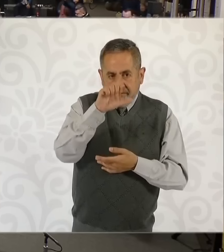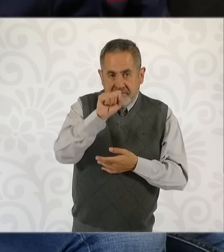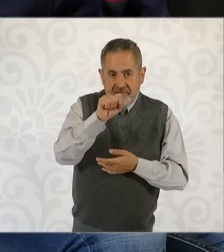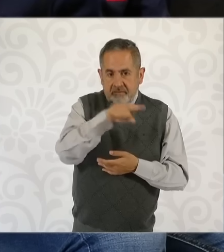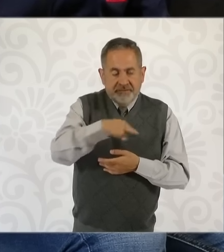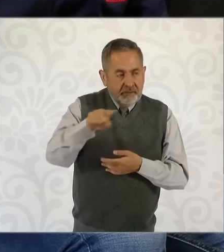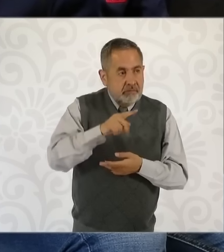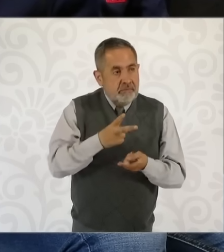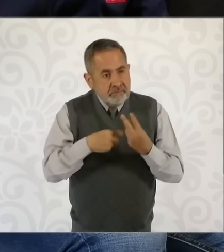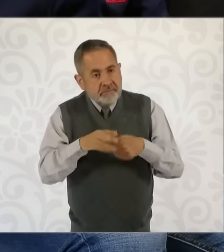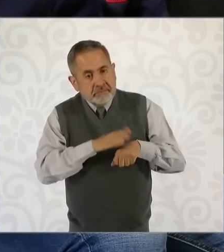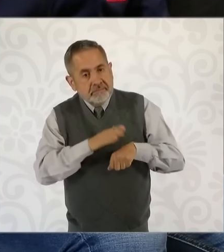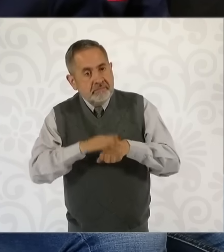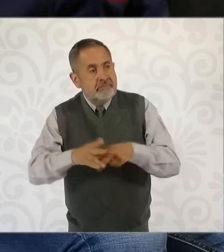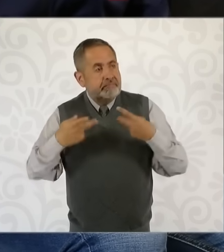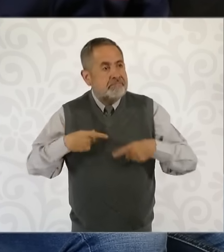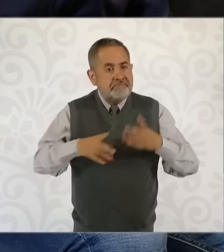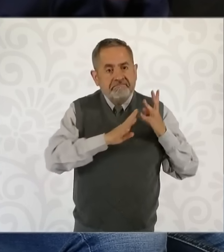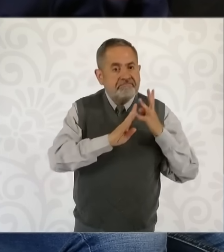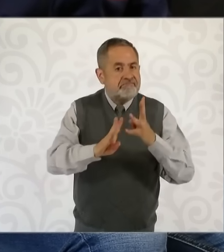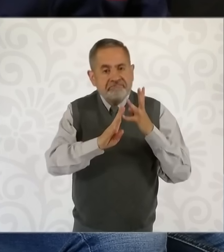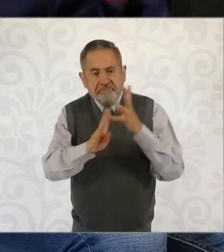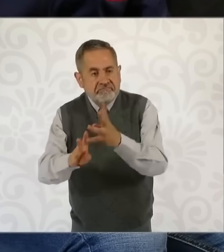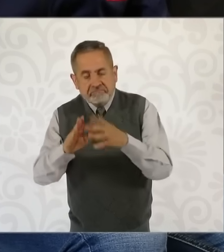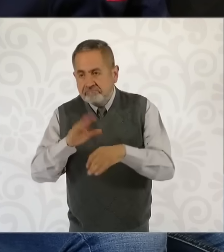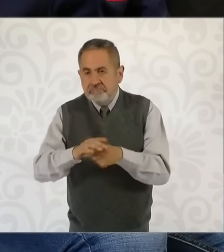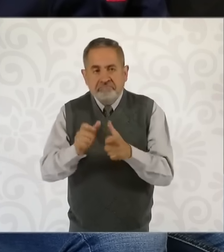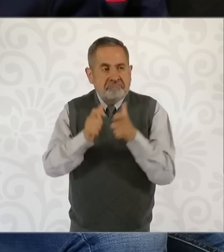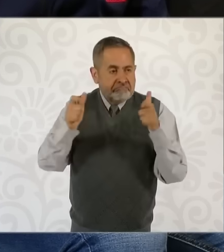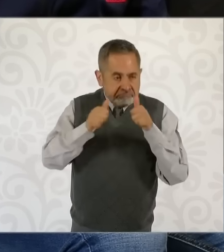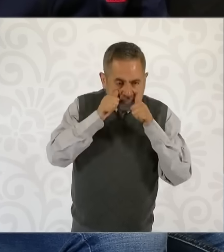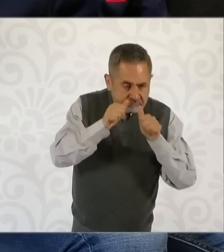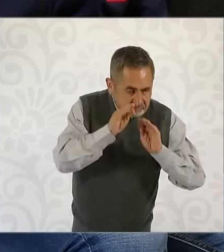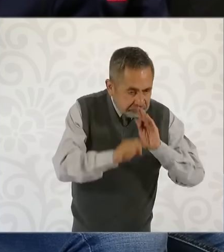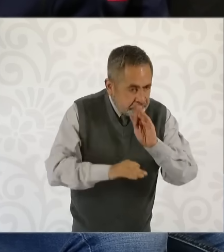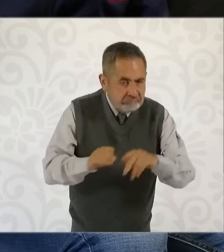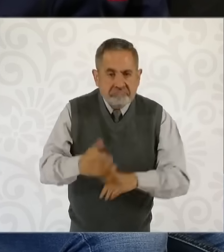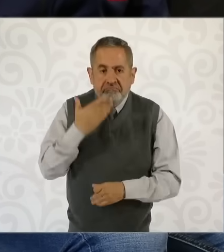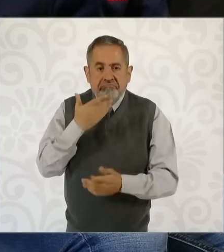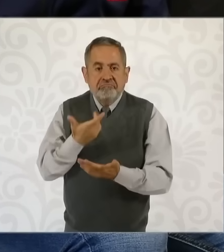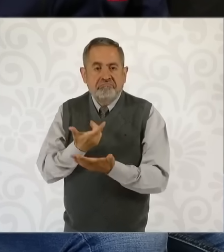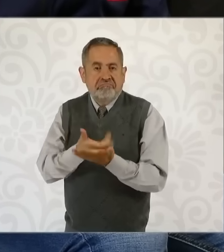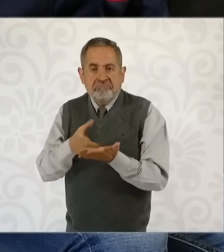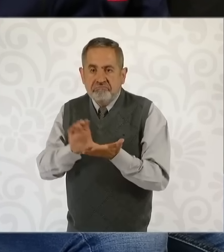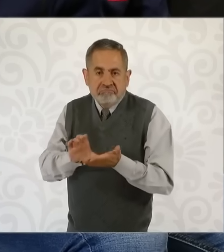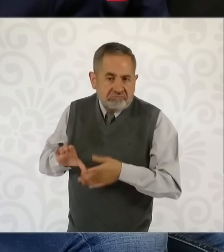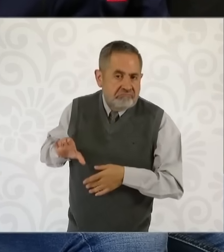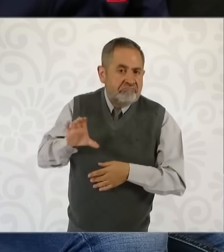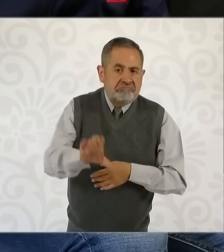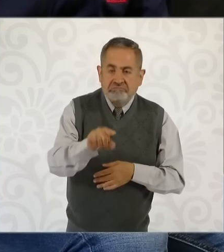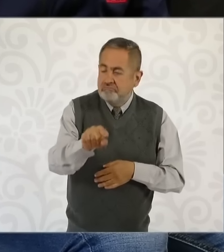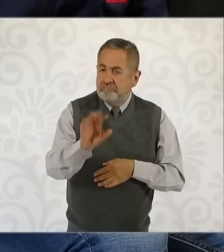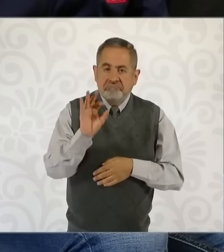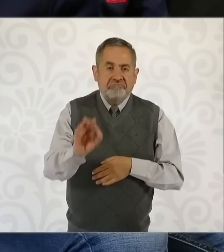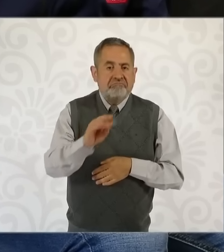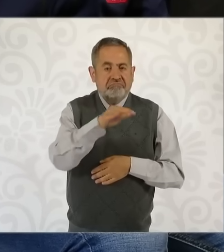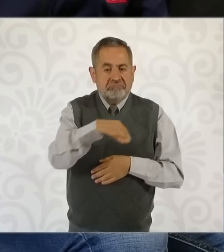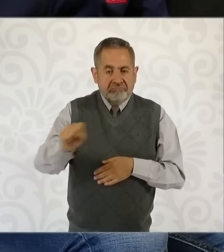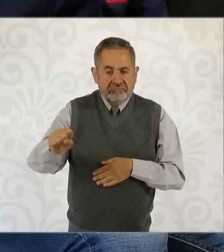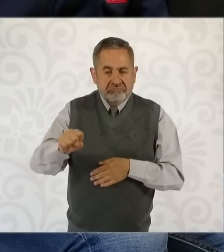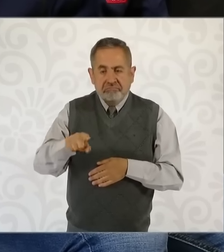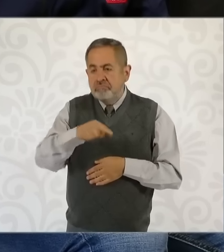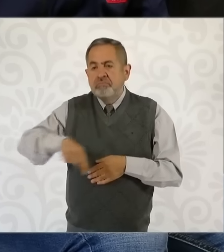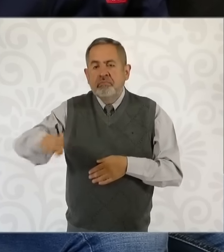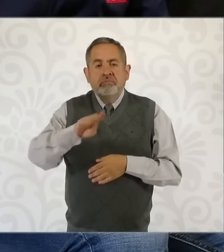atendiendo un flujo por el crecimiento que ha habido y que le han invertido mucho al IMSS ahí en esa zona de Bahía de